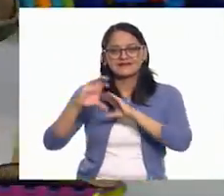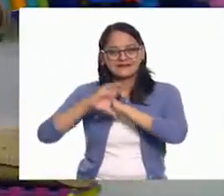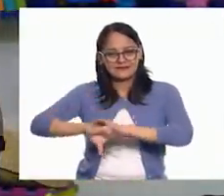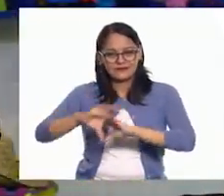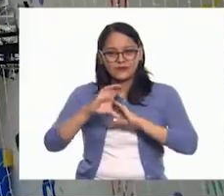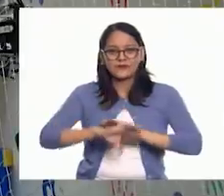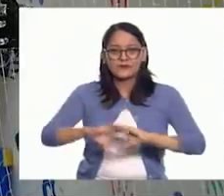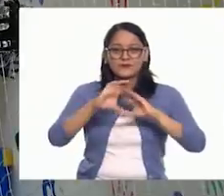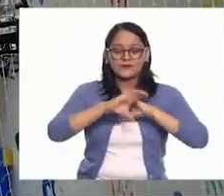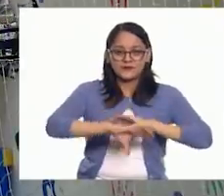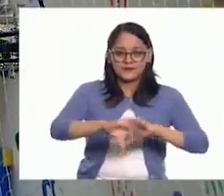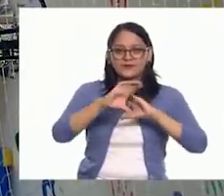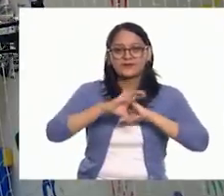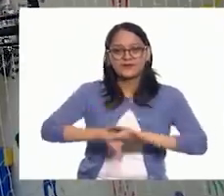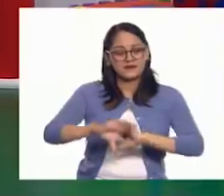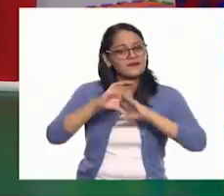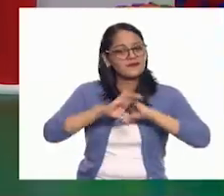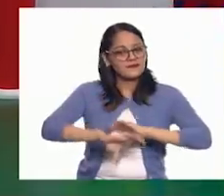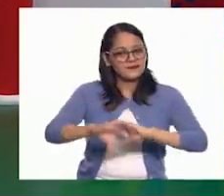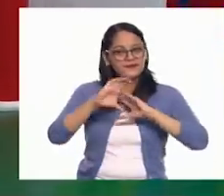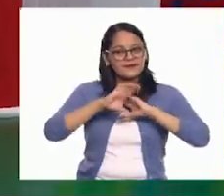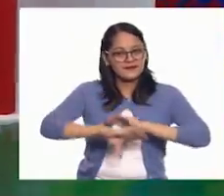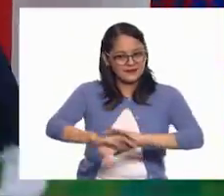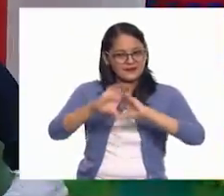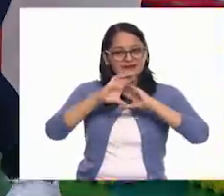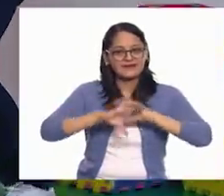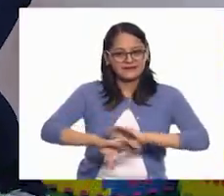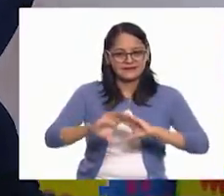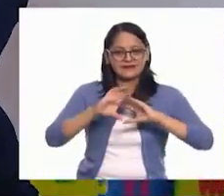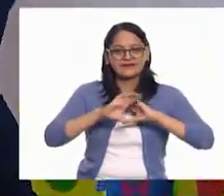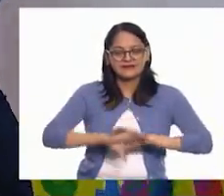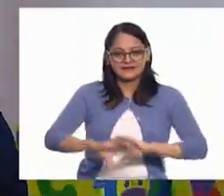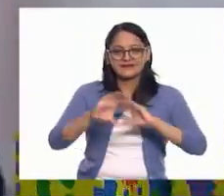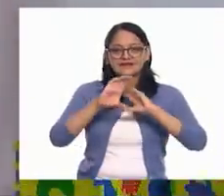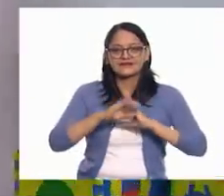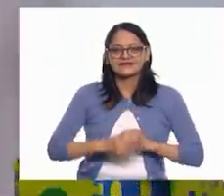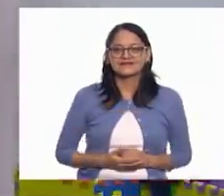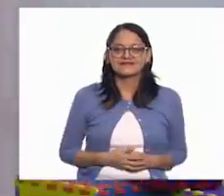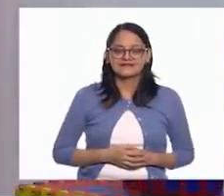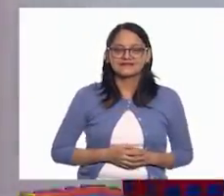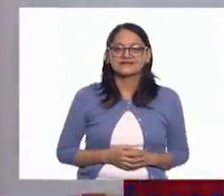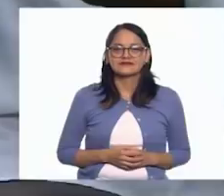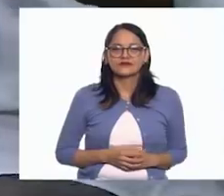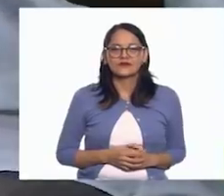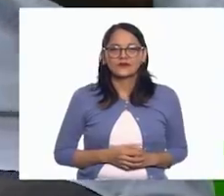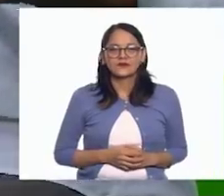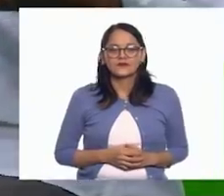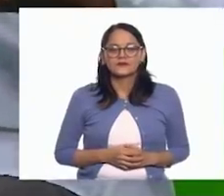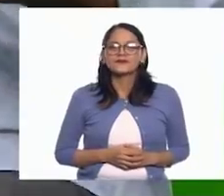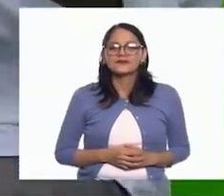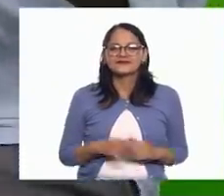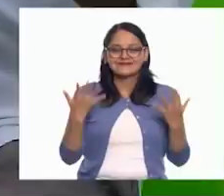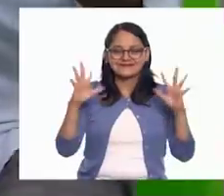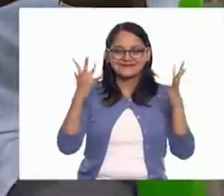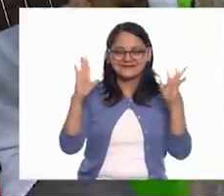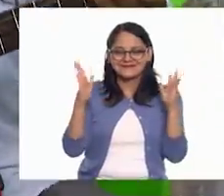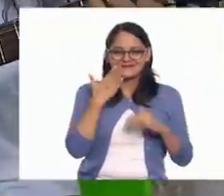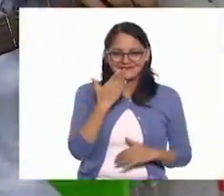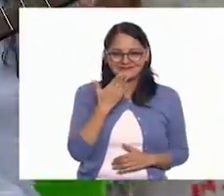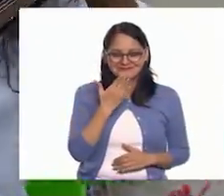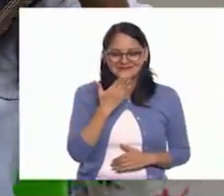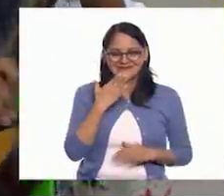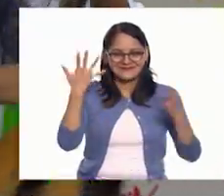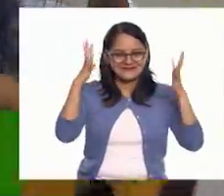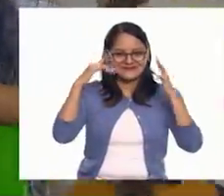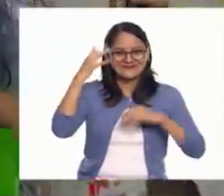cantar, al cantar, al cantar, al cantar, al cantar, al cantar, al cantar, al cantar, al cantar. ¡Muy bien! ¡Bravo!